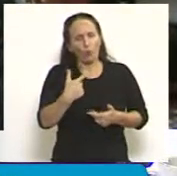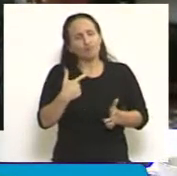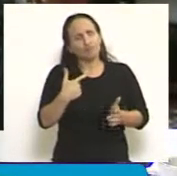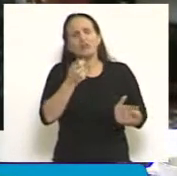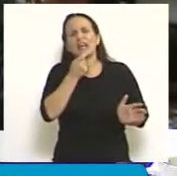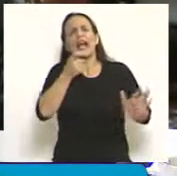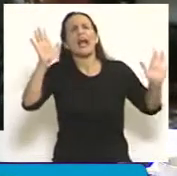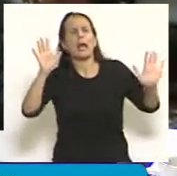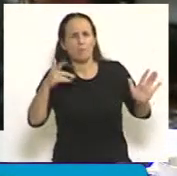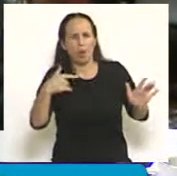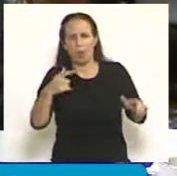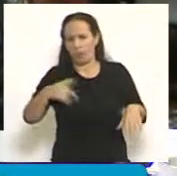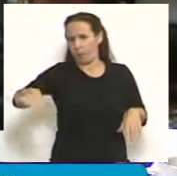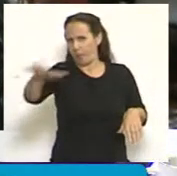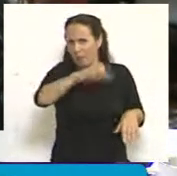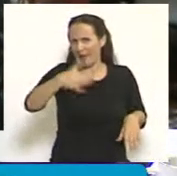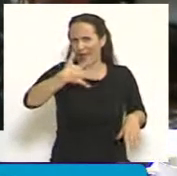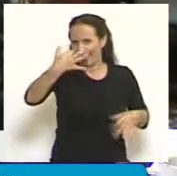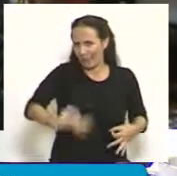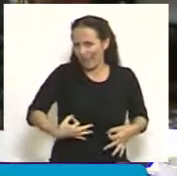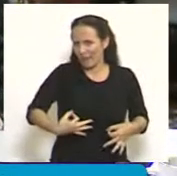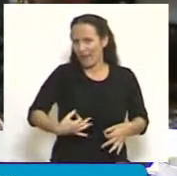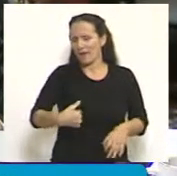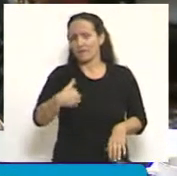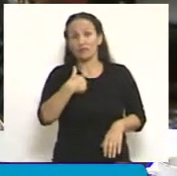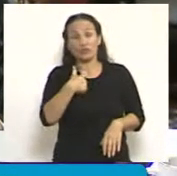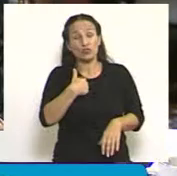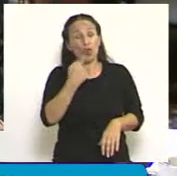la totalidad de su competencia.